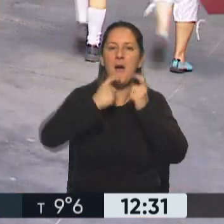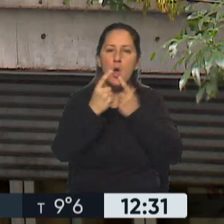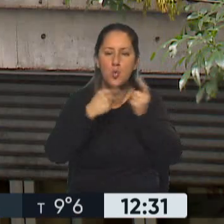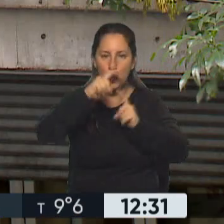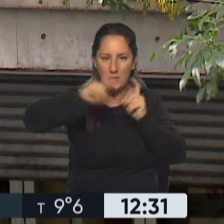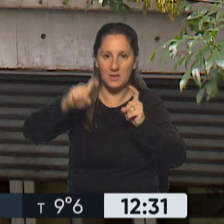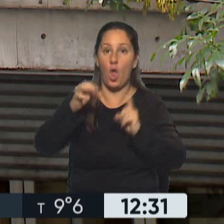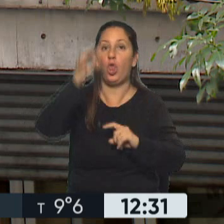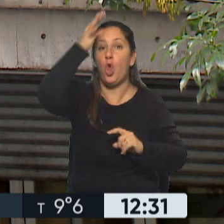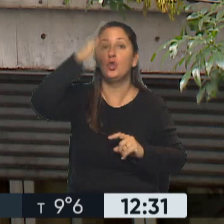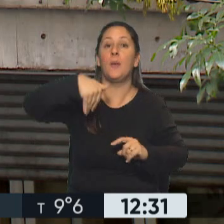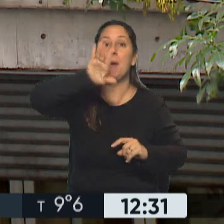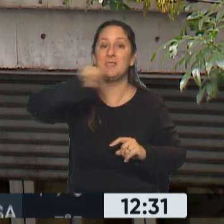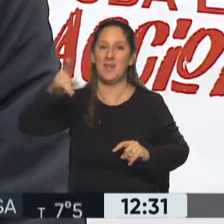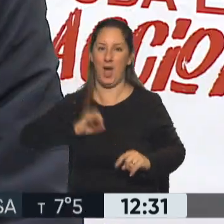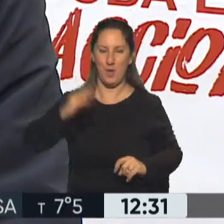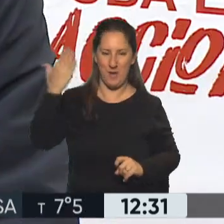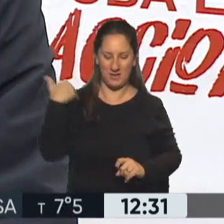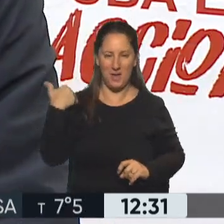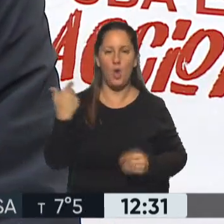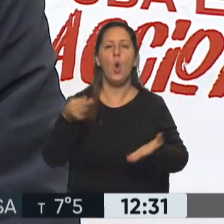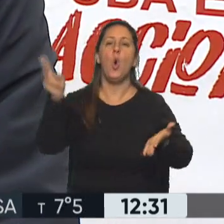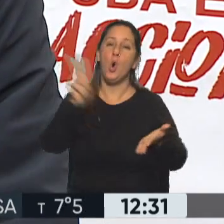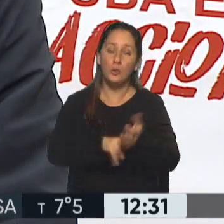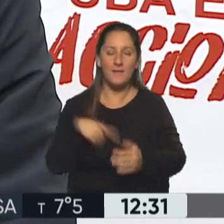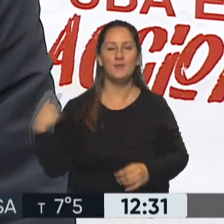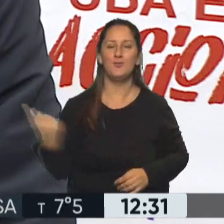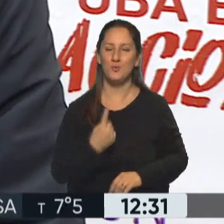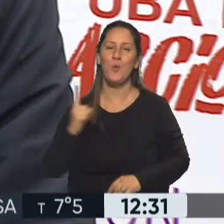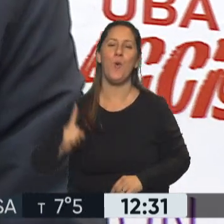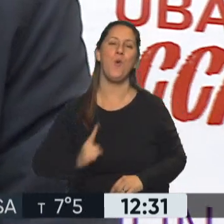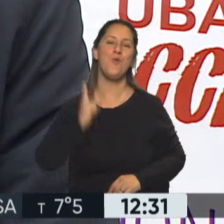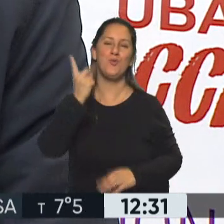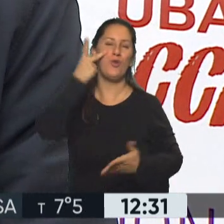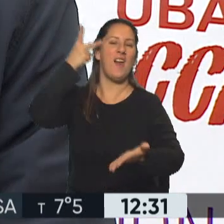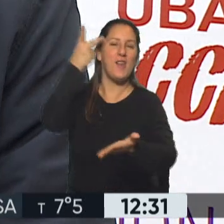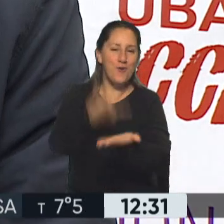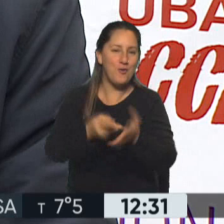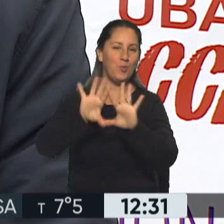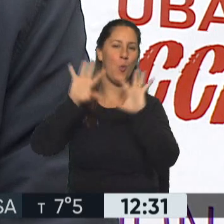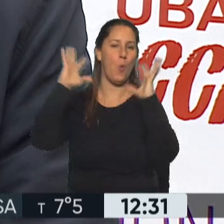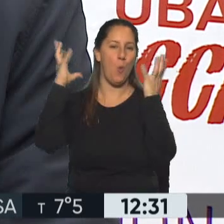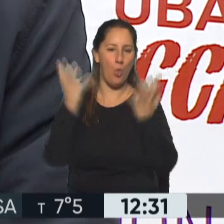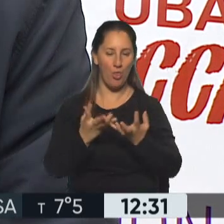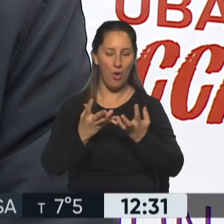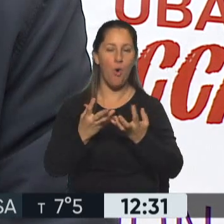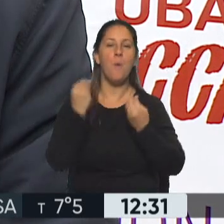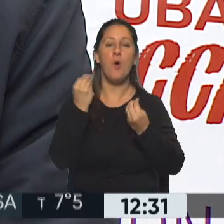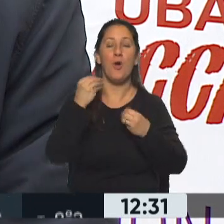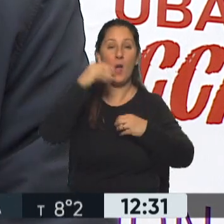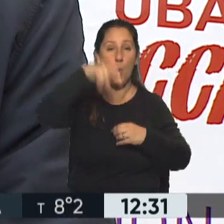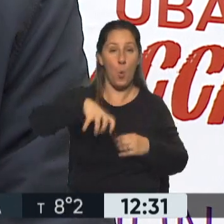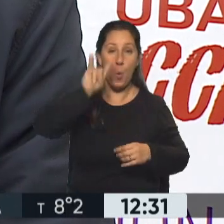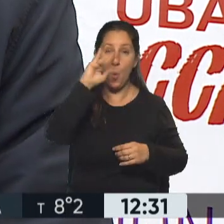12 más que el año pasado. Nuevamente tenemos el orgullo de ser reconocidos internacionalmente como una de las